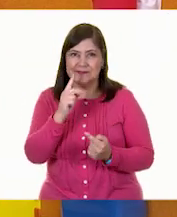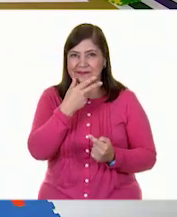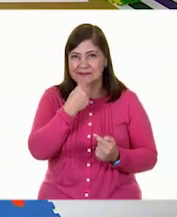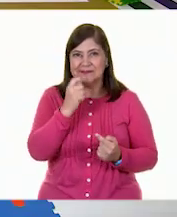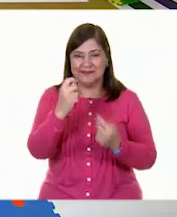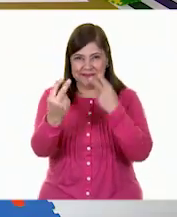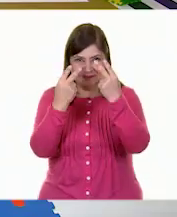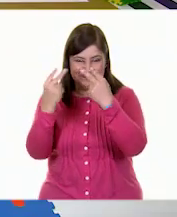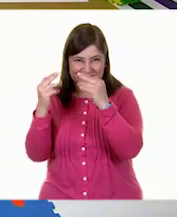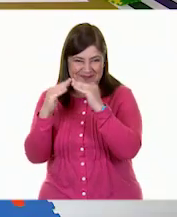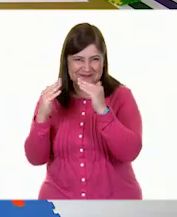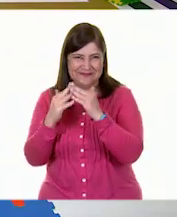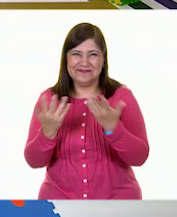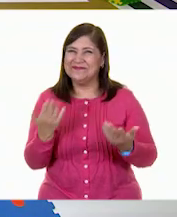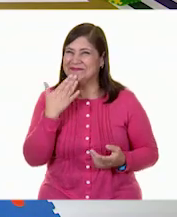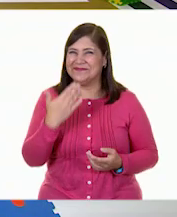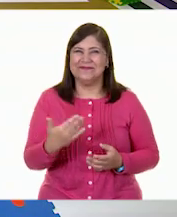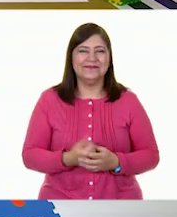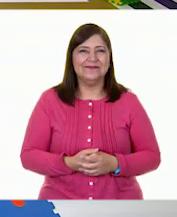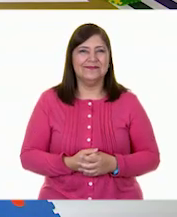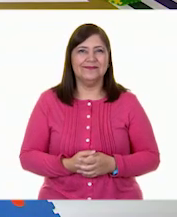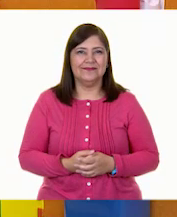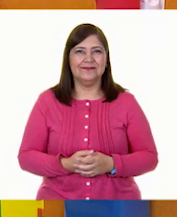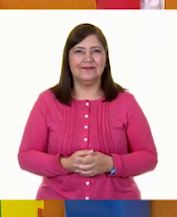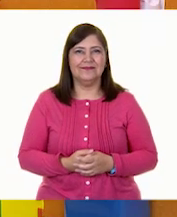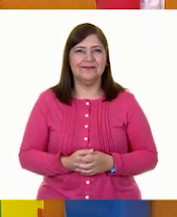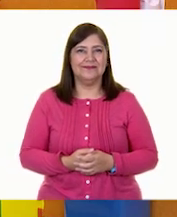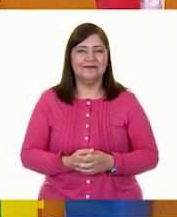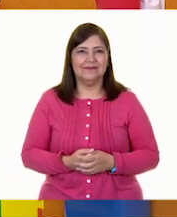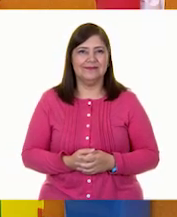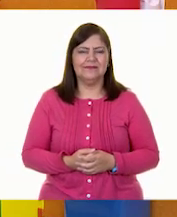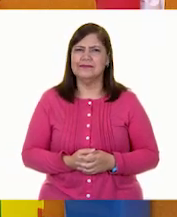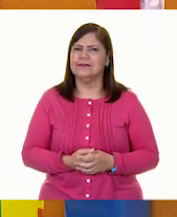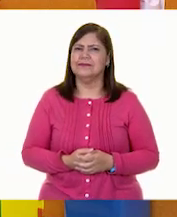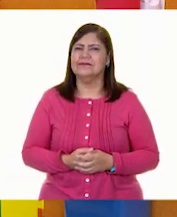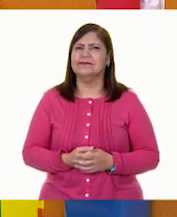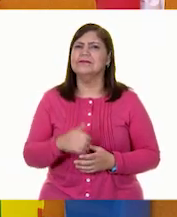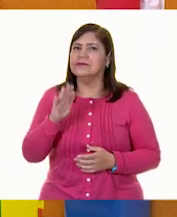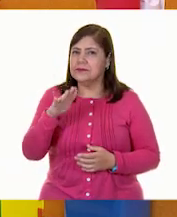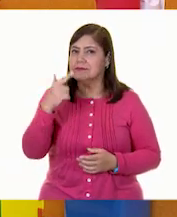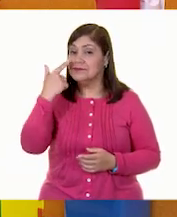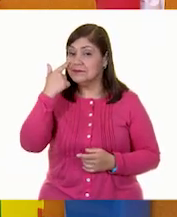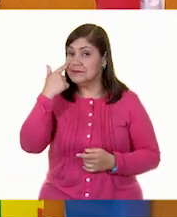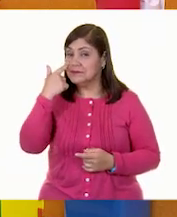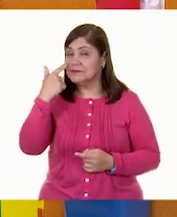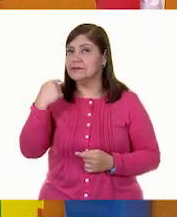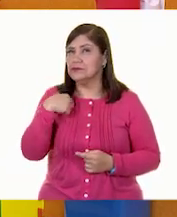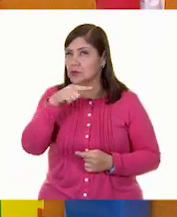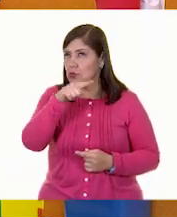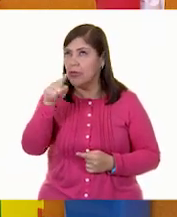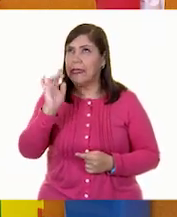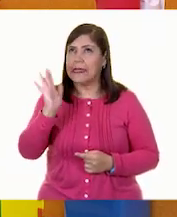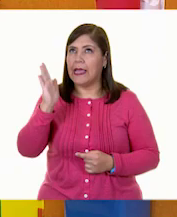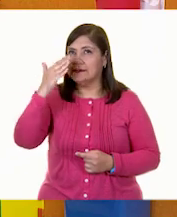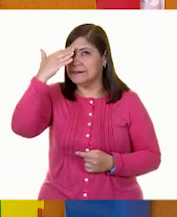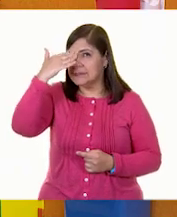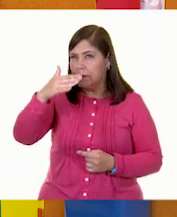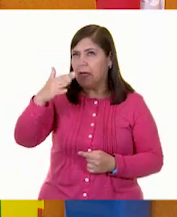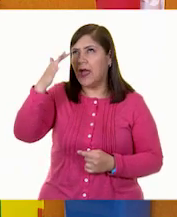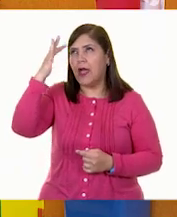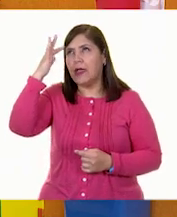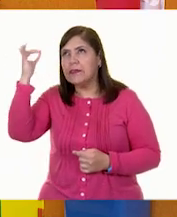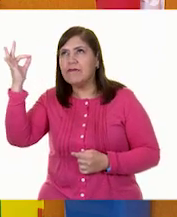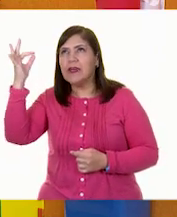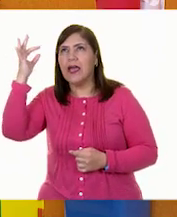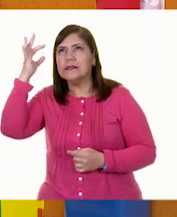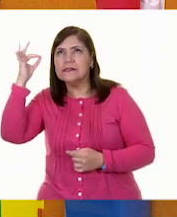desde casa. Muy bien. Oigan, yo creo que ya en estos días hemos estado escuchando muchas adivinanzas.